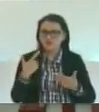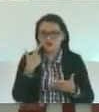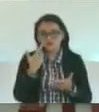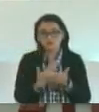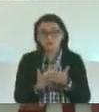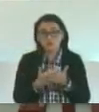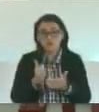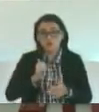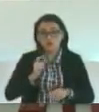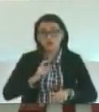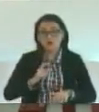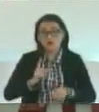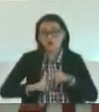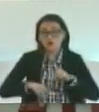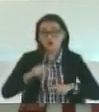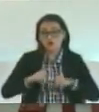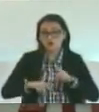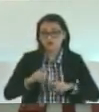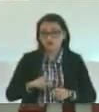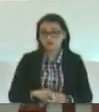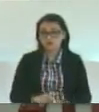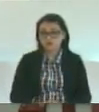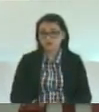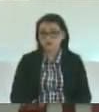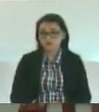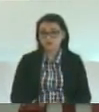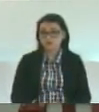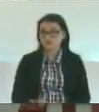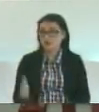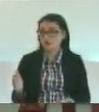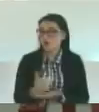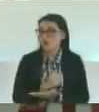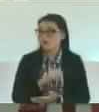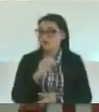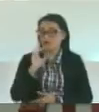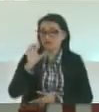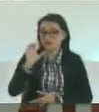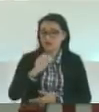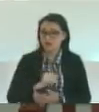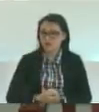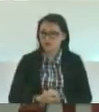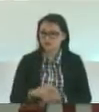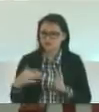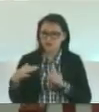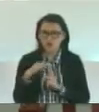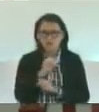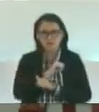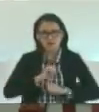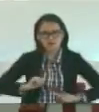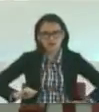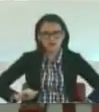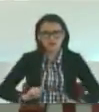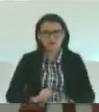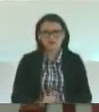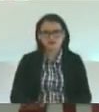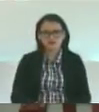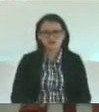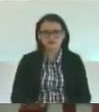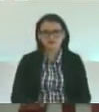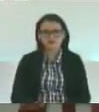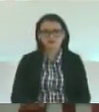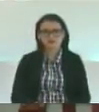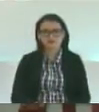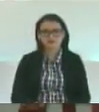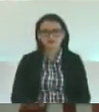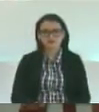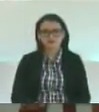cosa que venga, lo que venga, un golpe de Estado, un magnicidio, una intervención militar. Se ha tratado de montar el